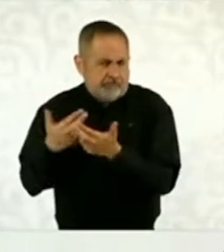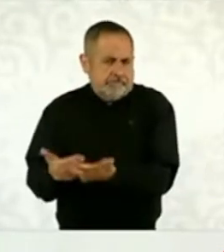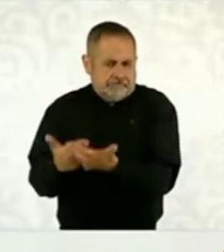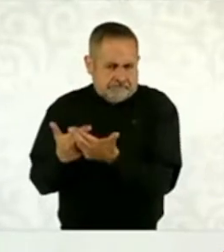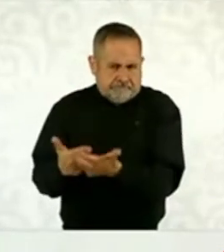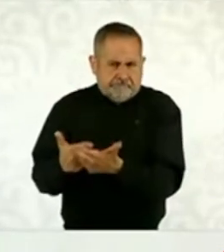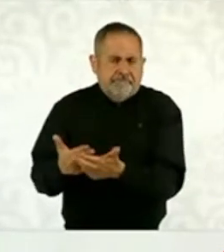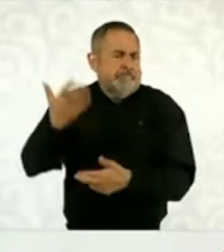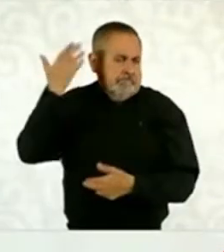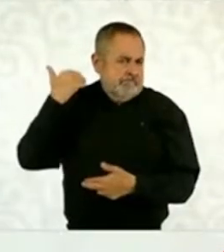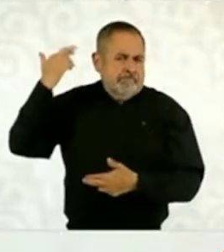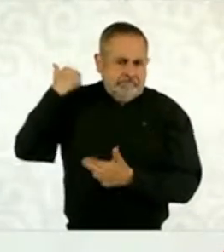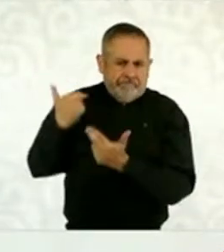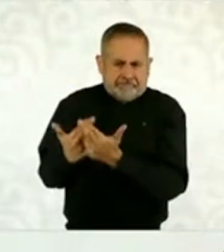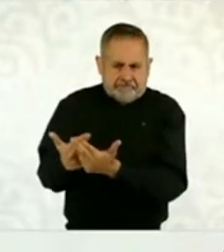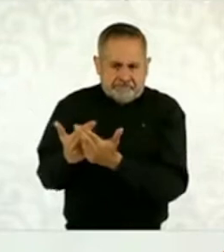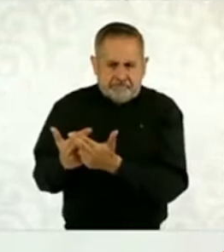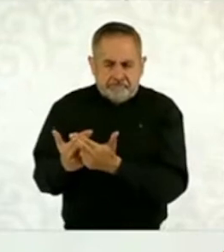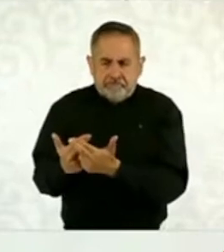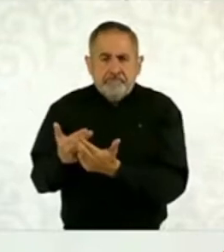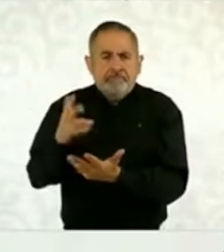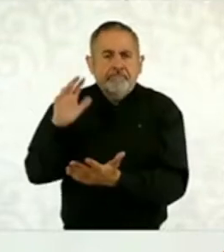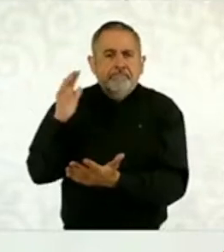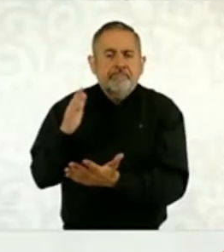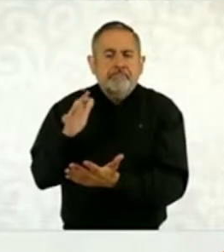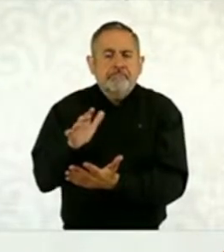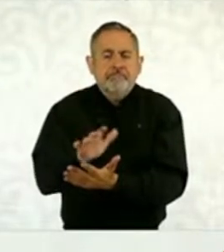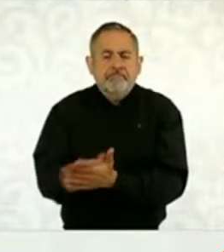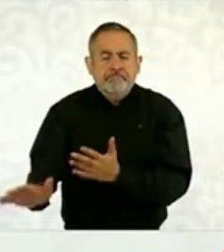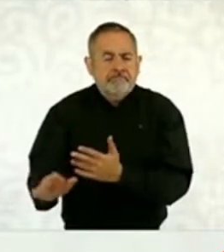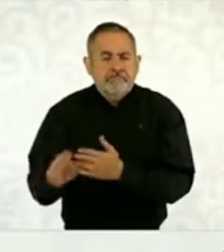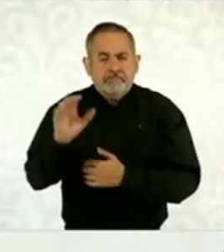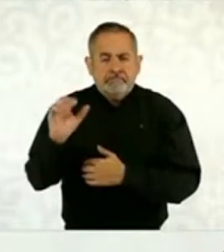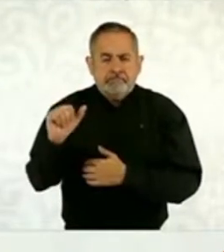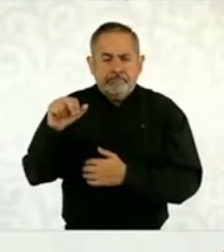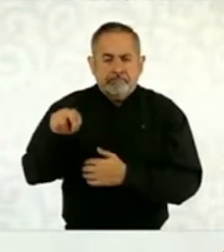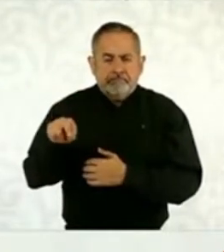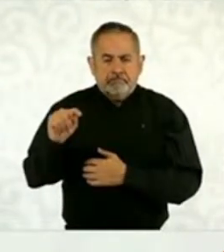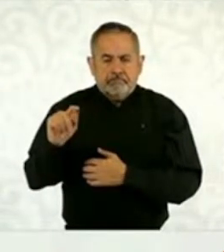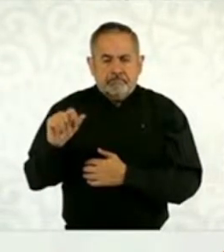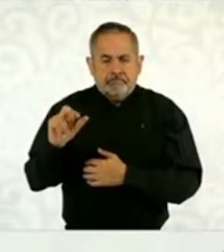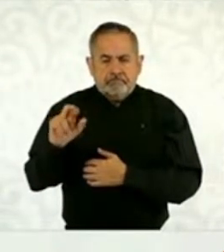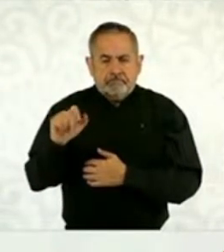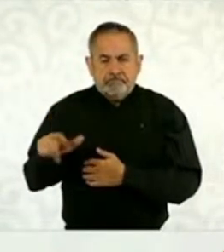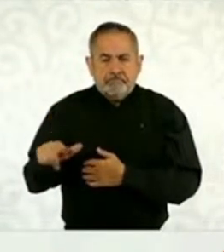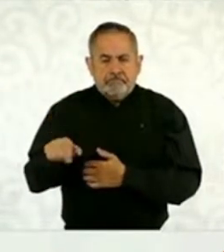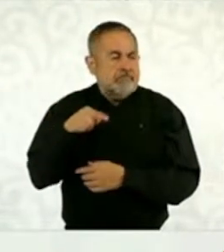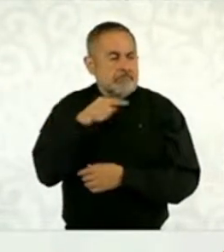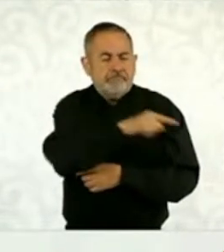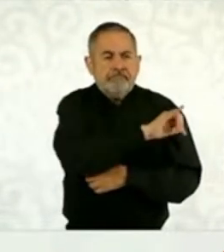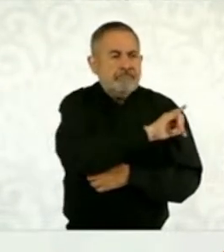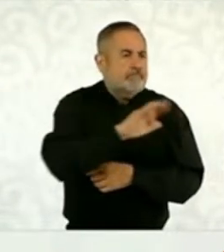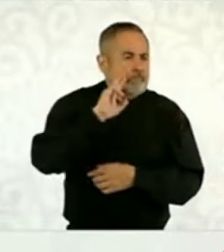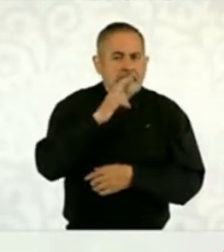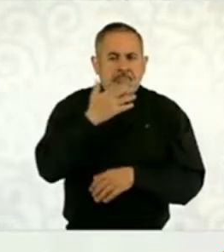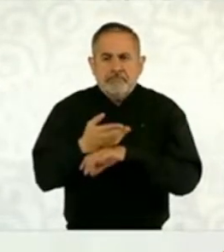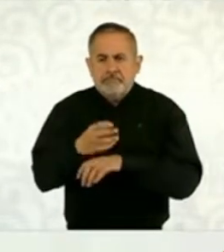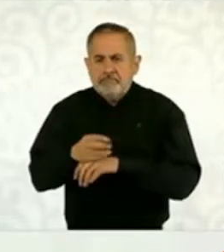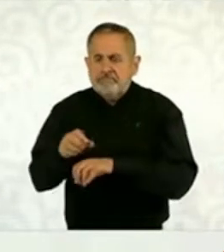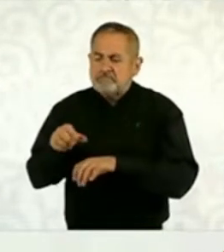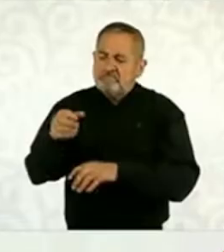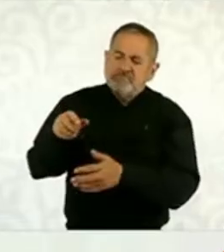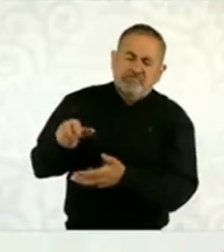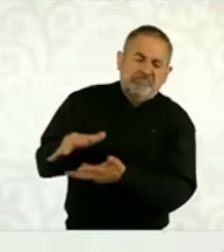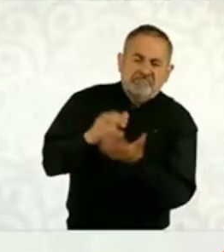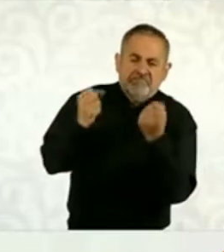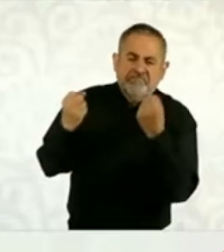Entonces, se acabaron Cantarell de una manera muy irresponsable en el